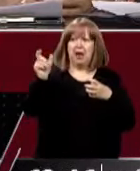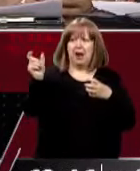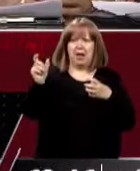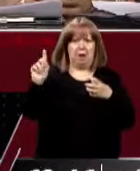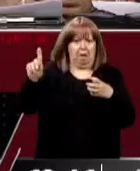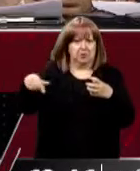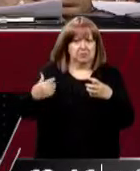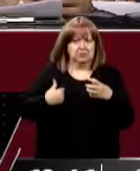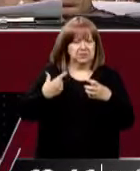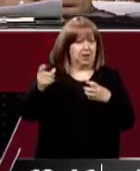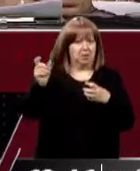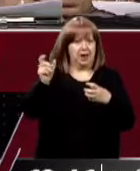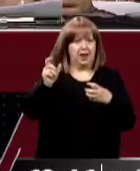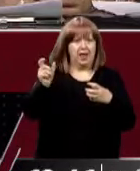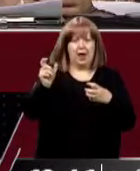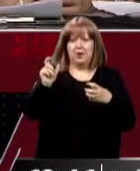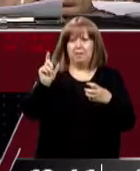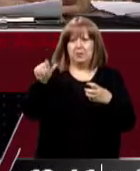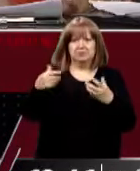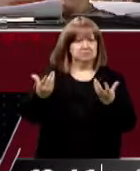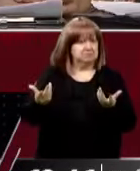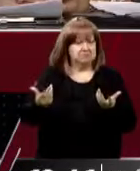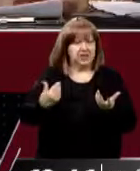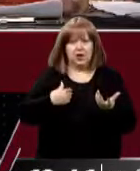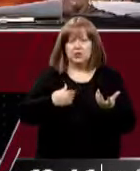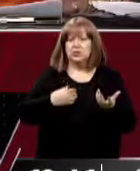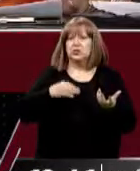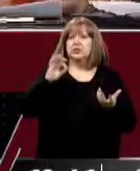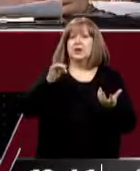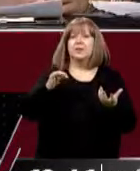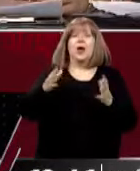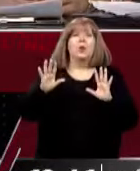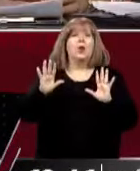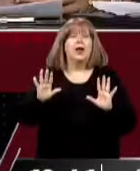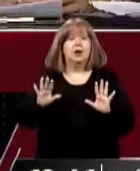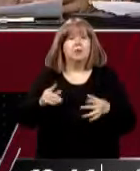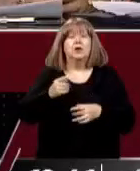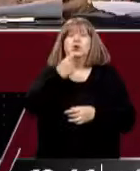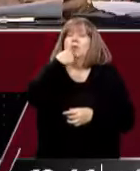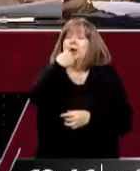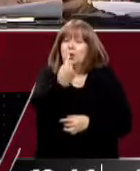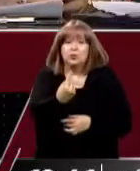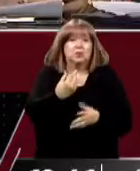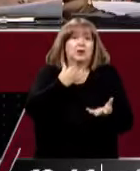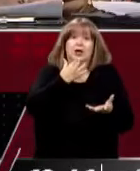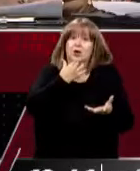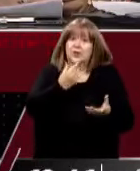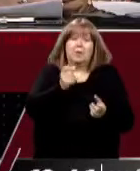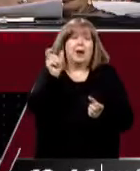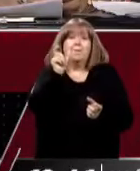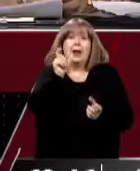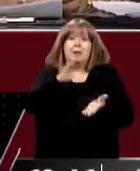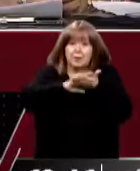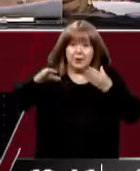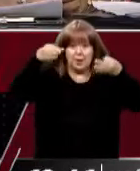Eso es generar opinión, ustedes lo saben como periodistas. Claro, por entonces, eso, digo, por eso también para uno utilizar las palabras correctas. También.